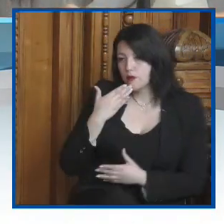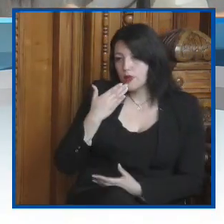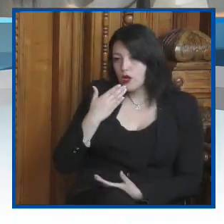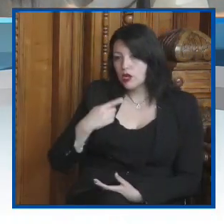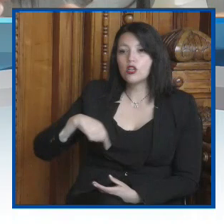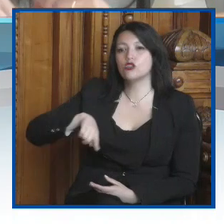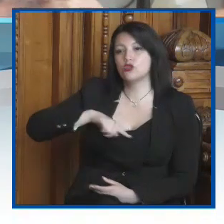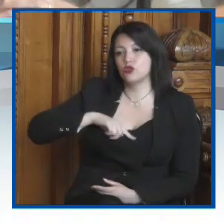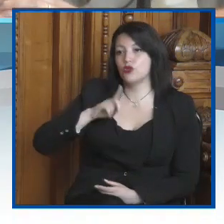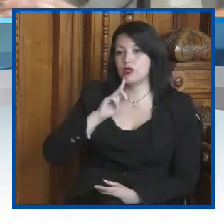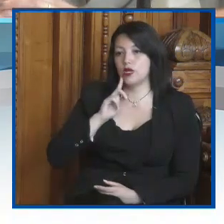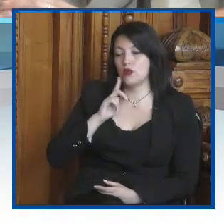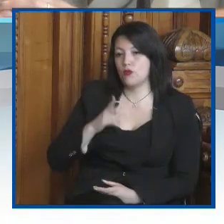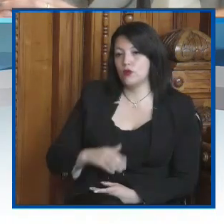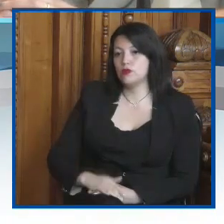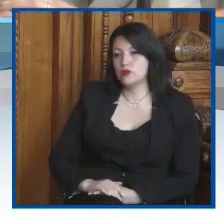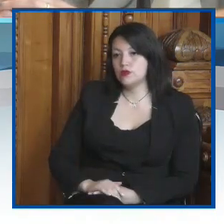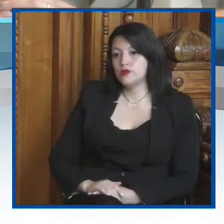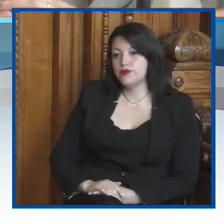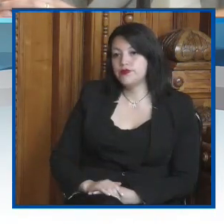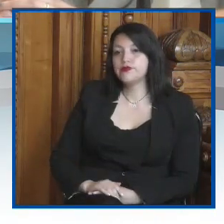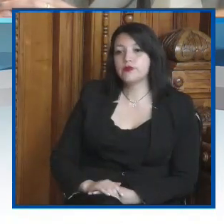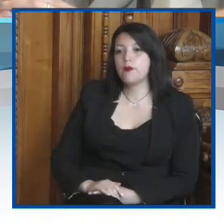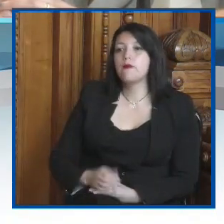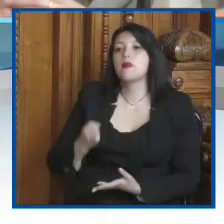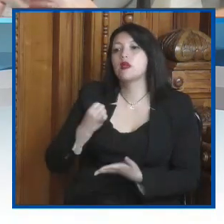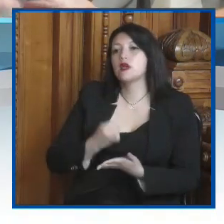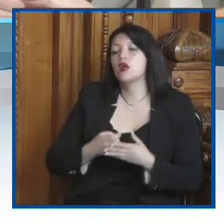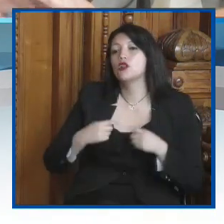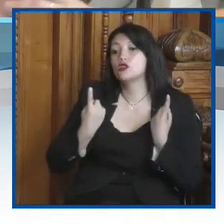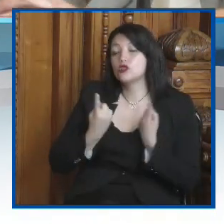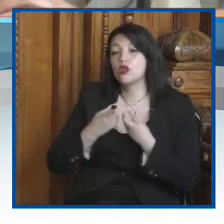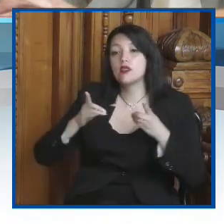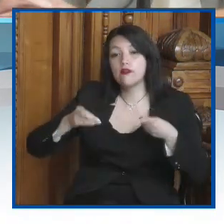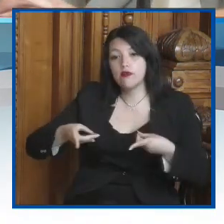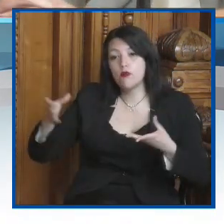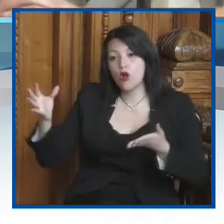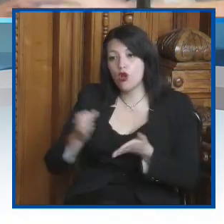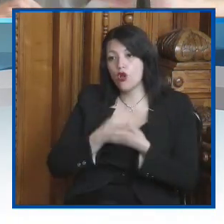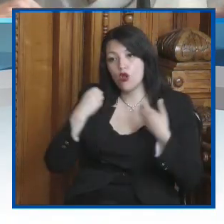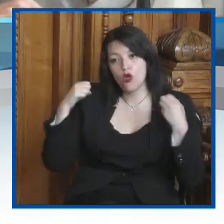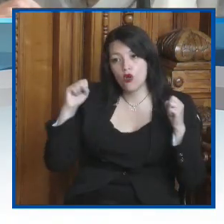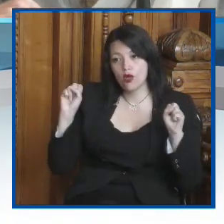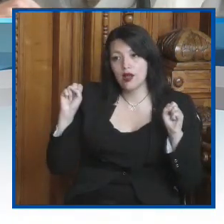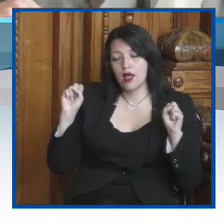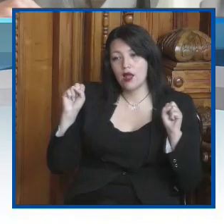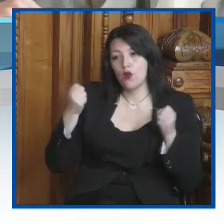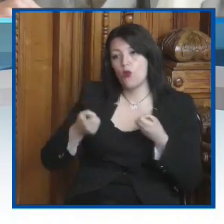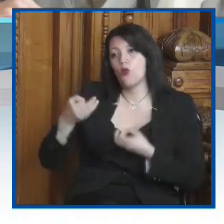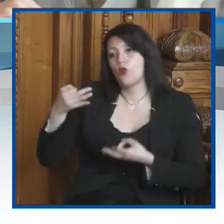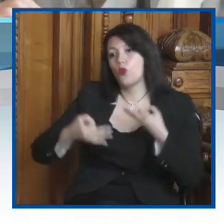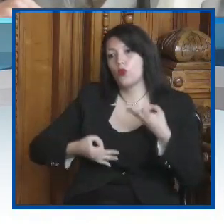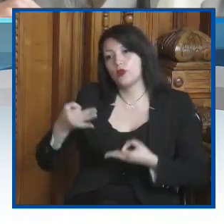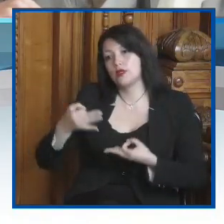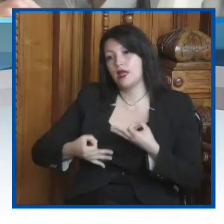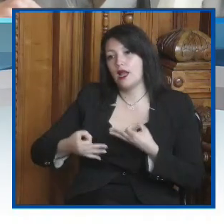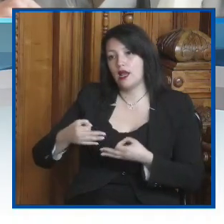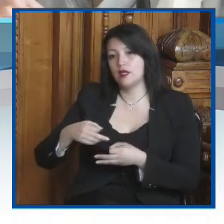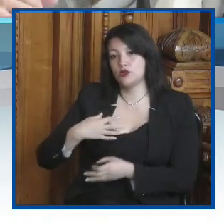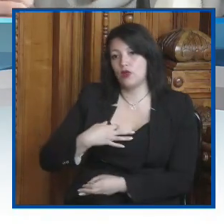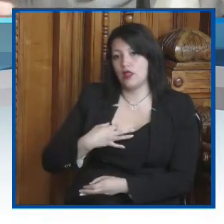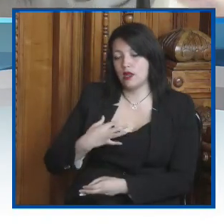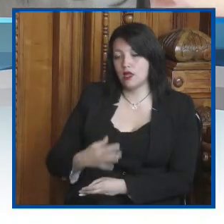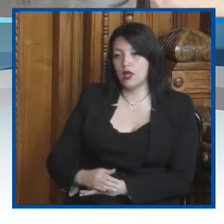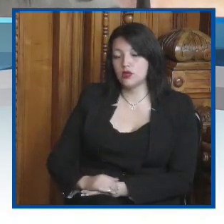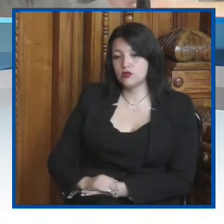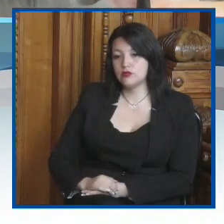nosotros tenemos así marcado, que tenemos que lograr en romper esta barrera y acercar la justicia a la ciudadanía.